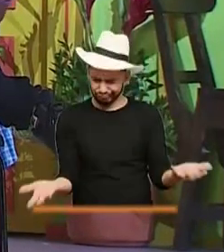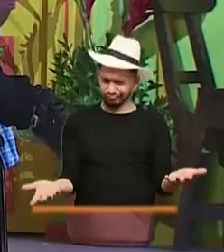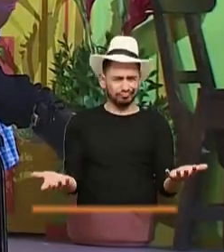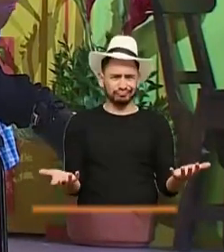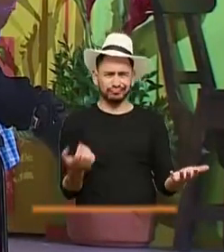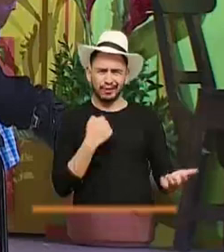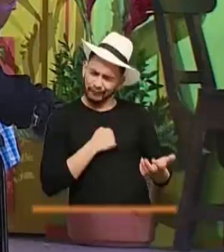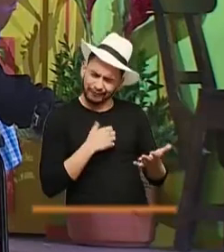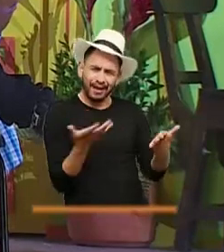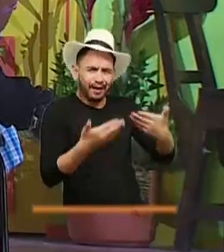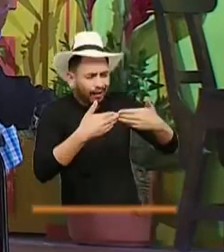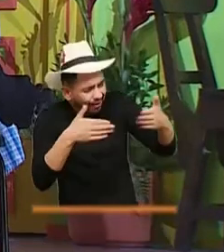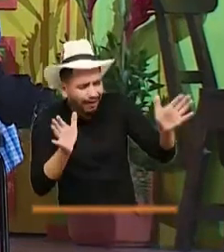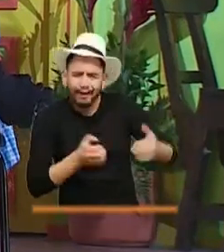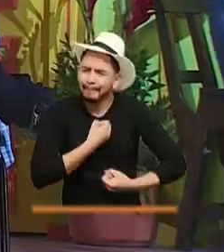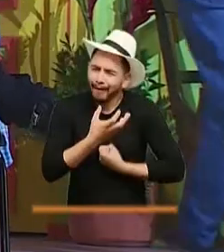compañero!